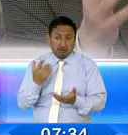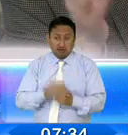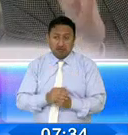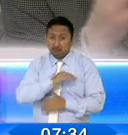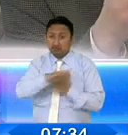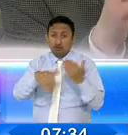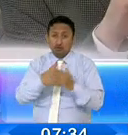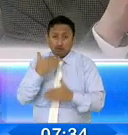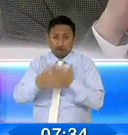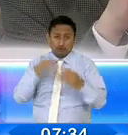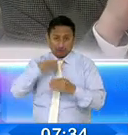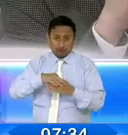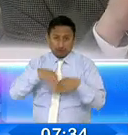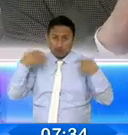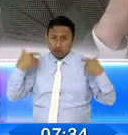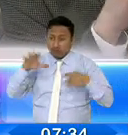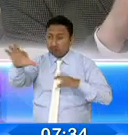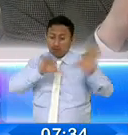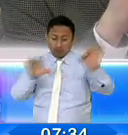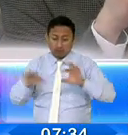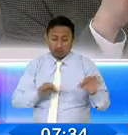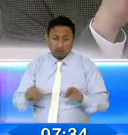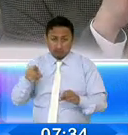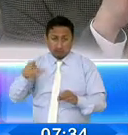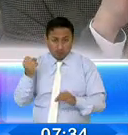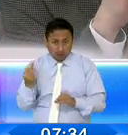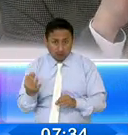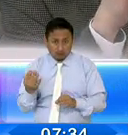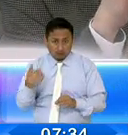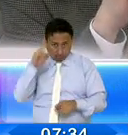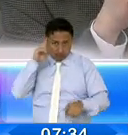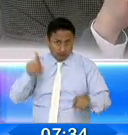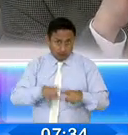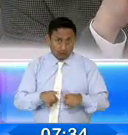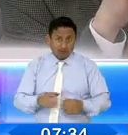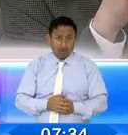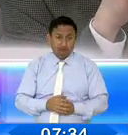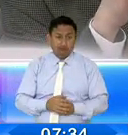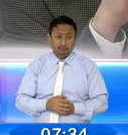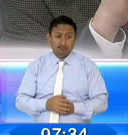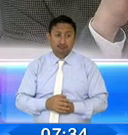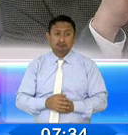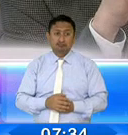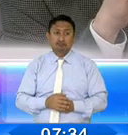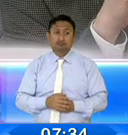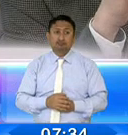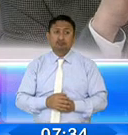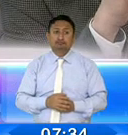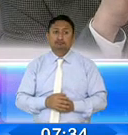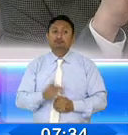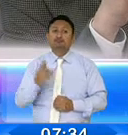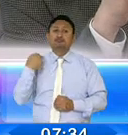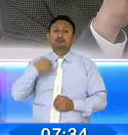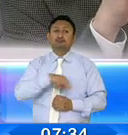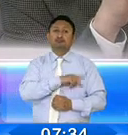en el país? ¿Estarían de acuerdo? Mira, nosotros vamos a presentar al CNE tantas actas en el